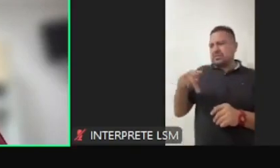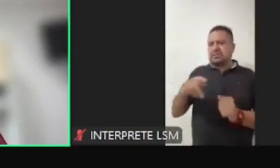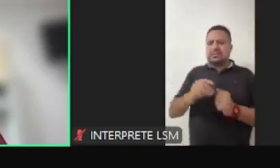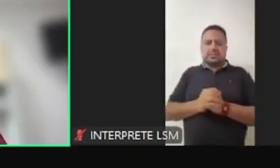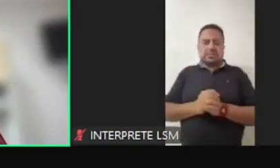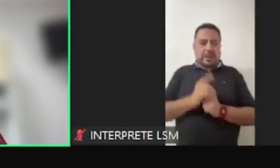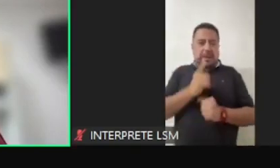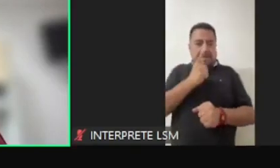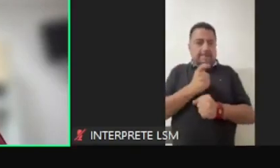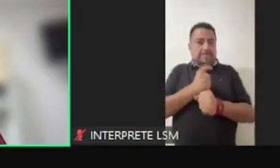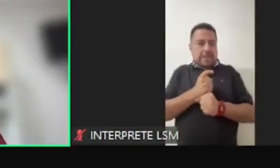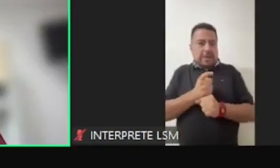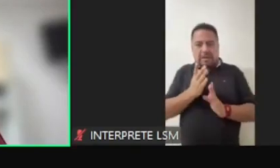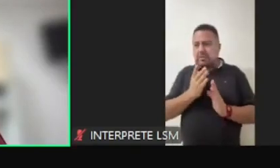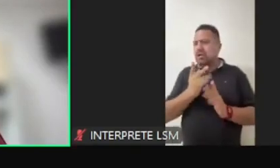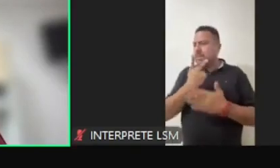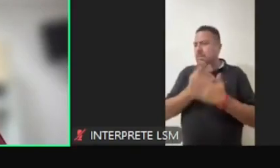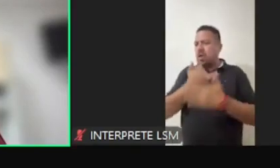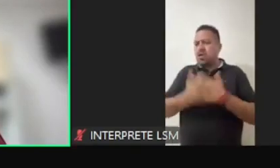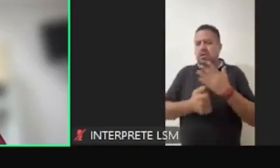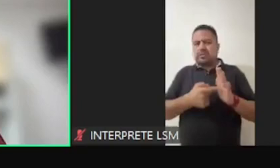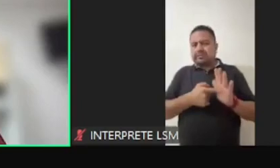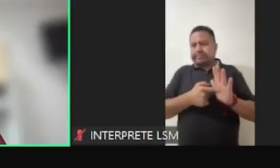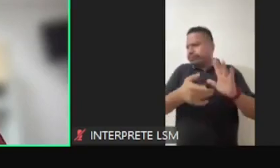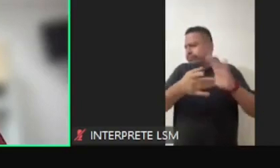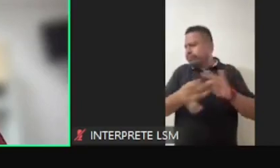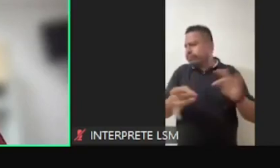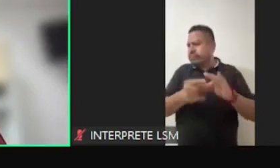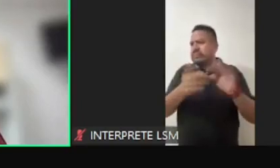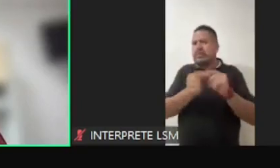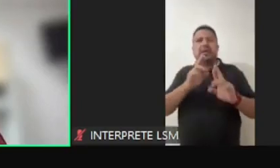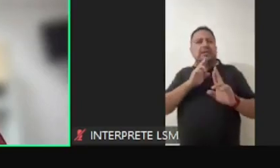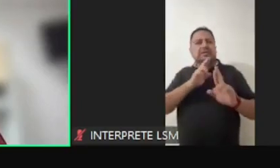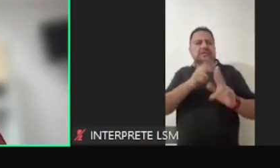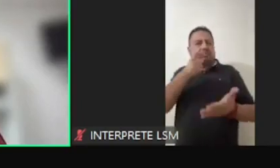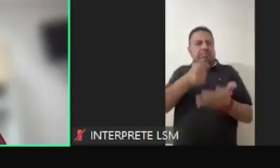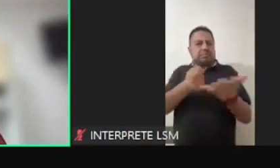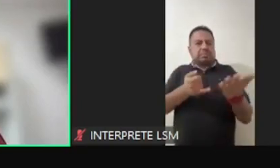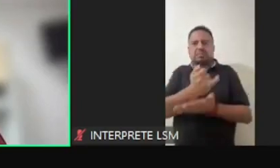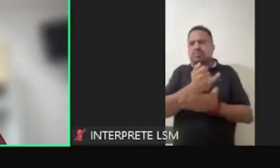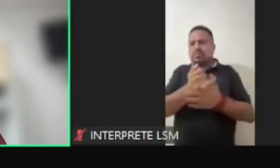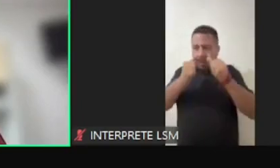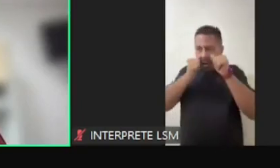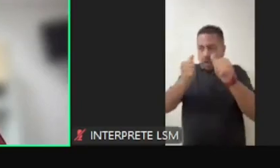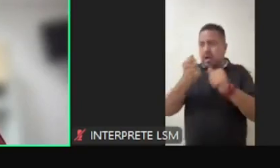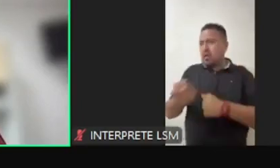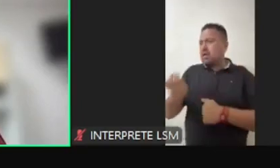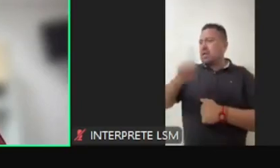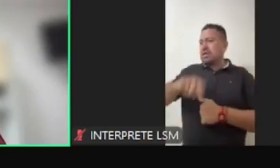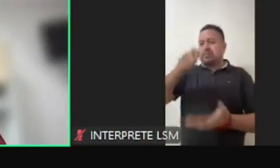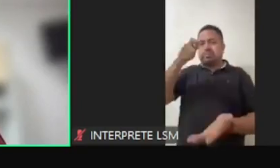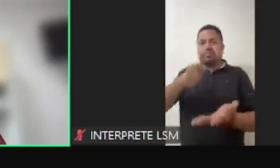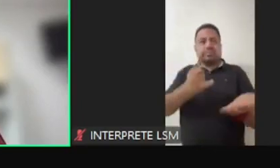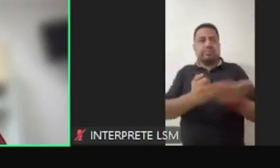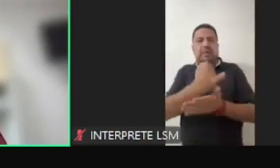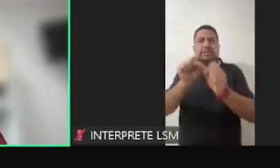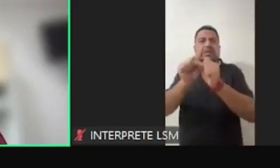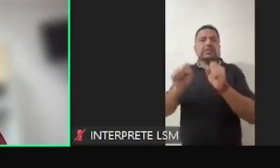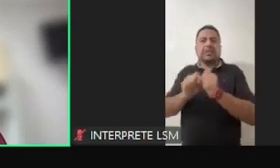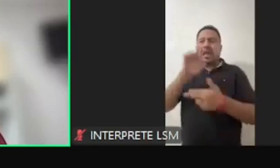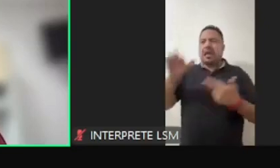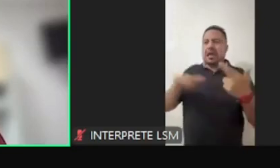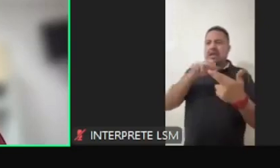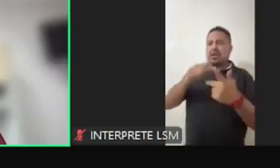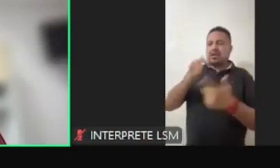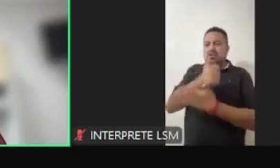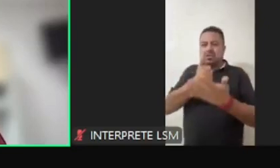un primer término en el proyecto se precisa que la resolución se dicta en cumplimiento al ordenado en la sentencia emitida por la sala regional Ciudad